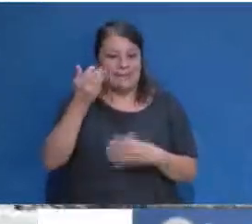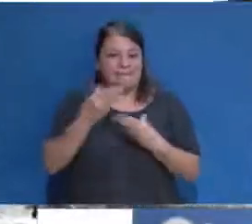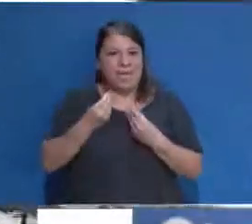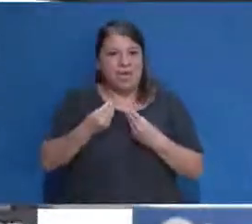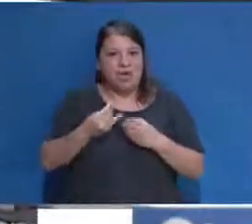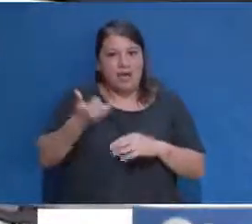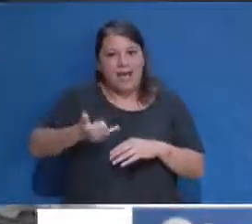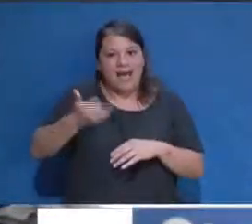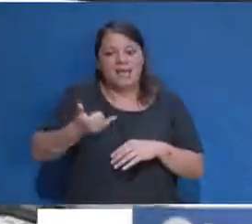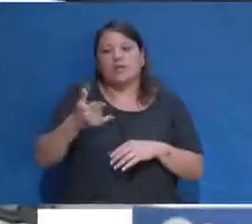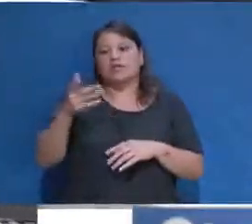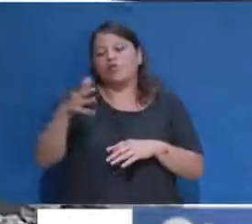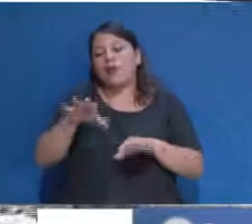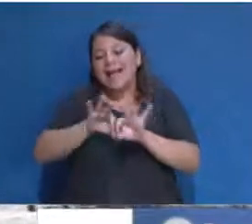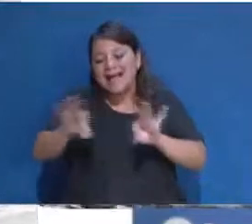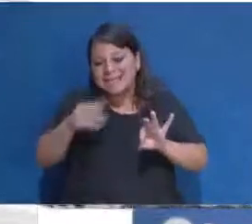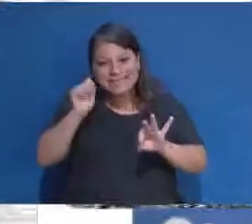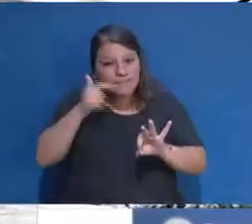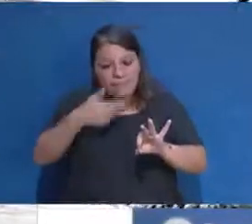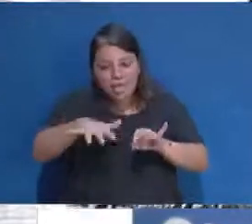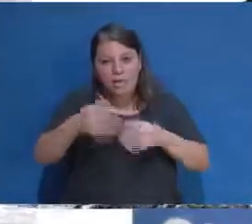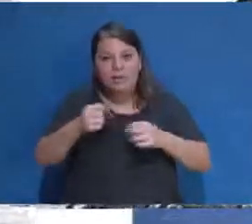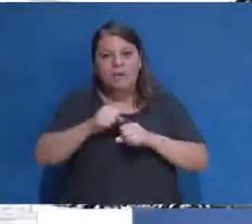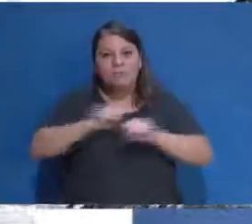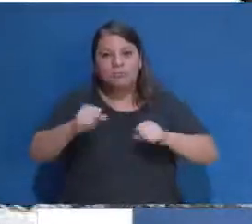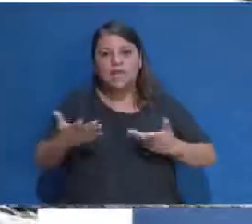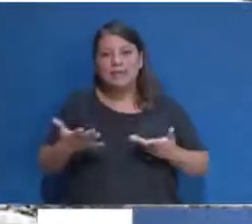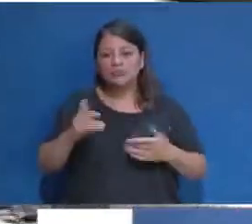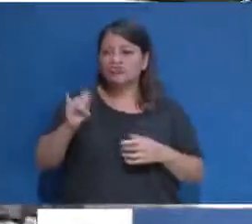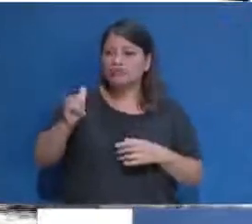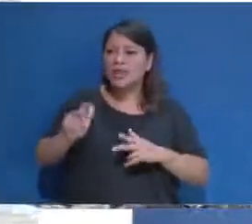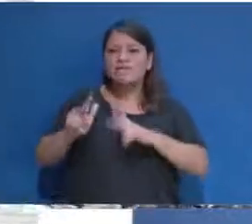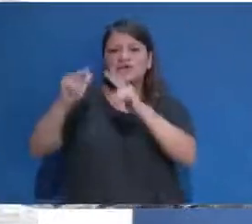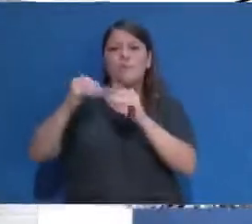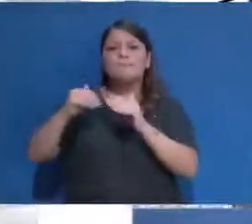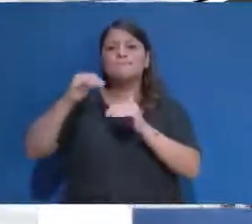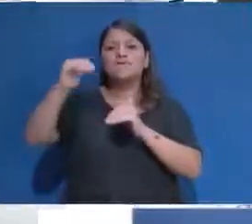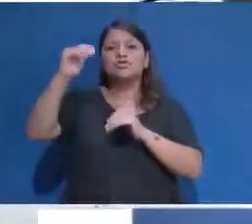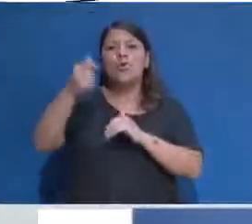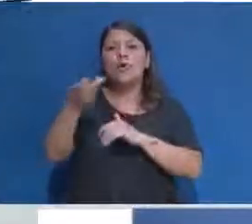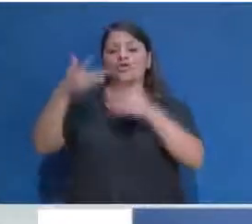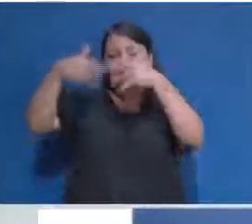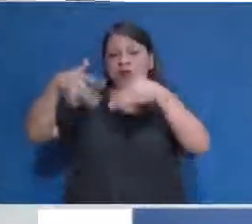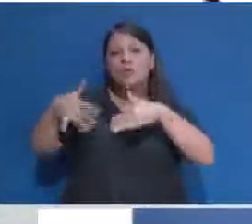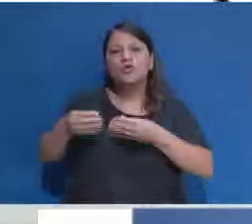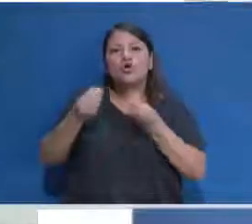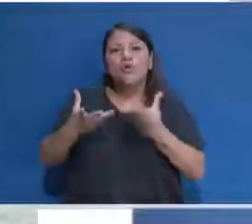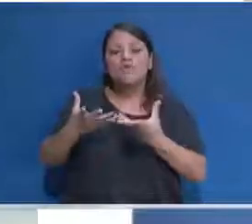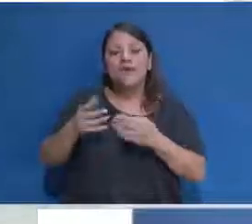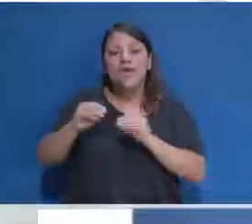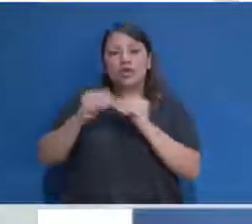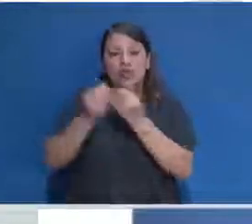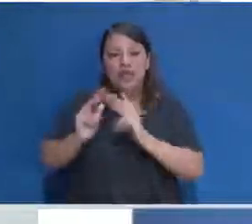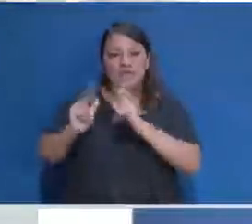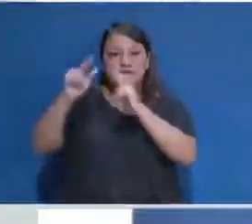obviamente eso puede generar una explosión y lo claro sin duda en cuanto a los pisos tiene este edificio de hoy como fue la evacuación de los vecinos tiene siete